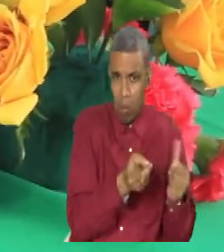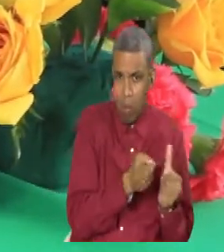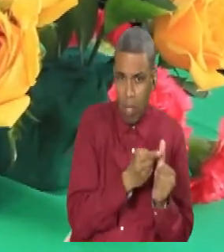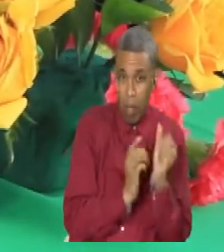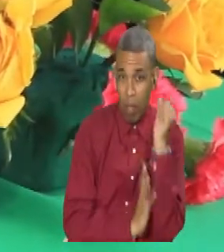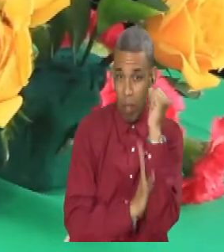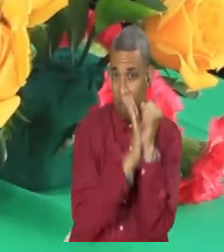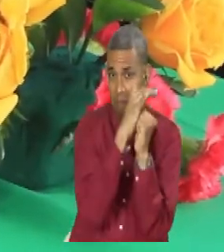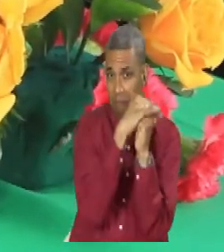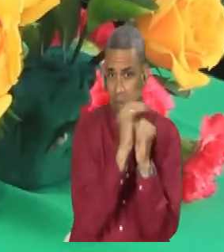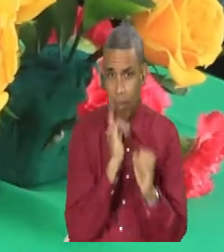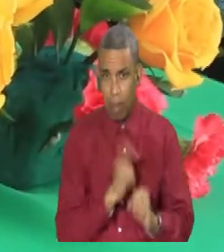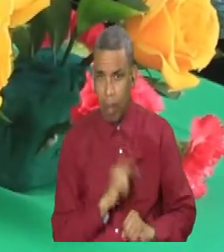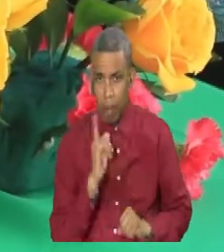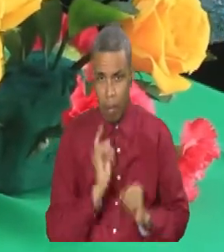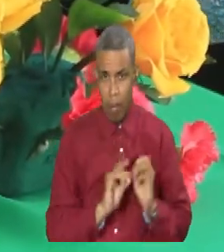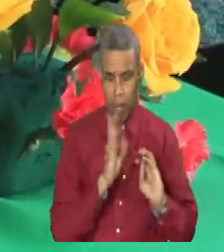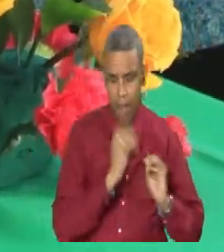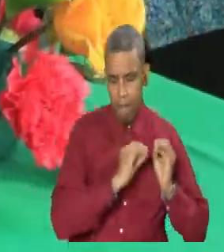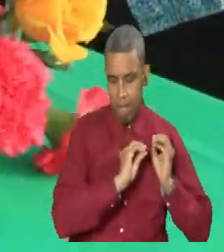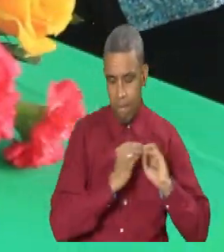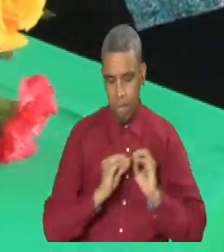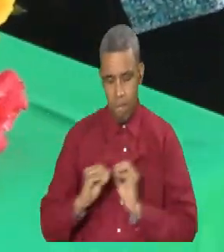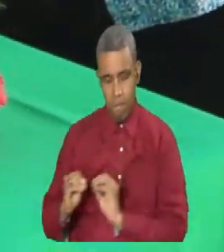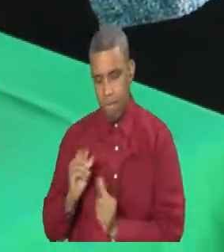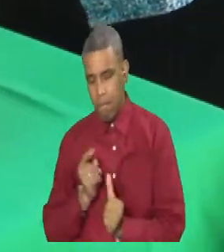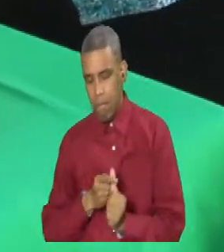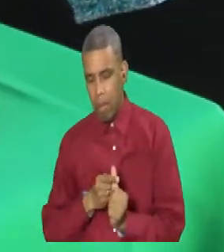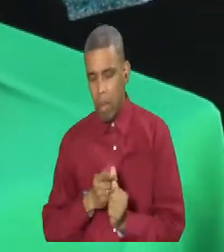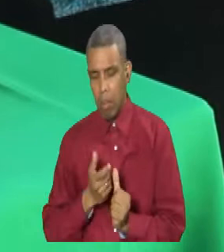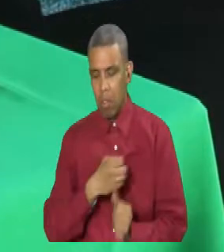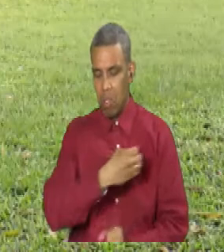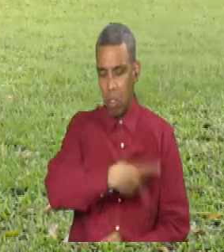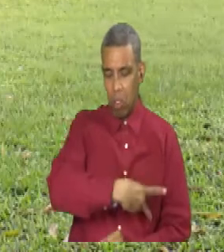Yo generalmente lo manejo primero la parte de flores.